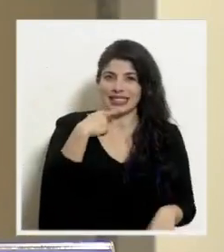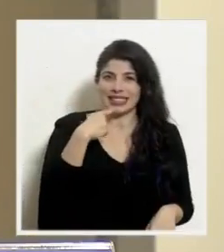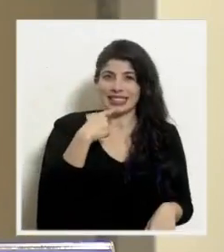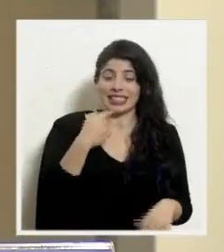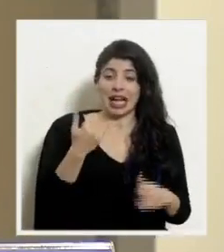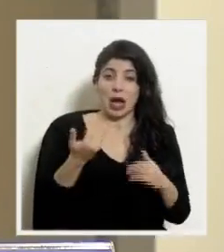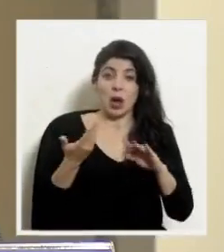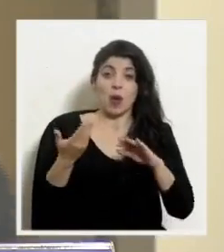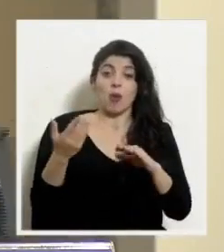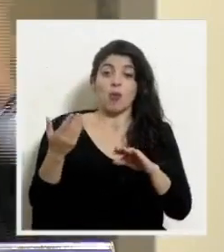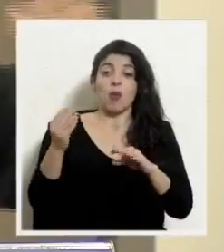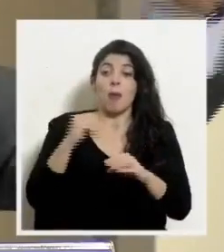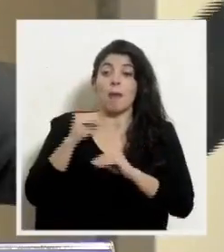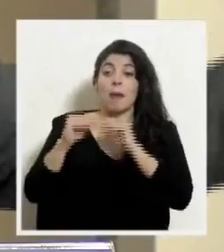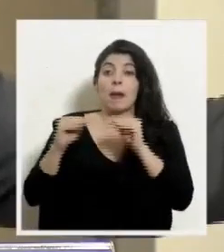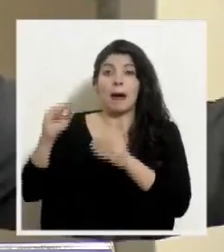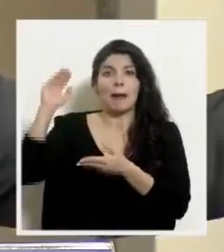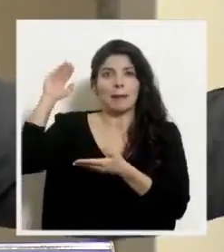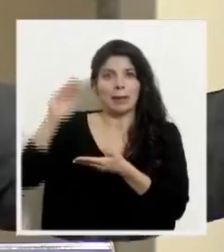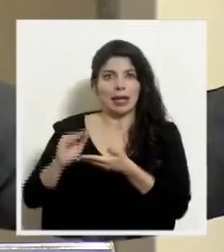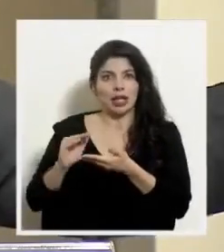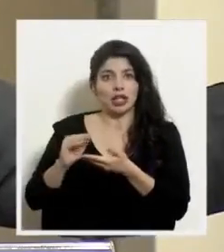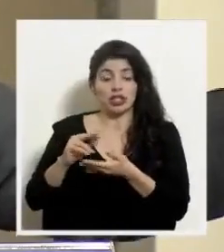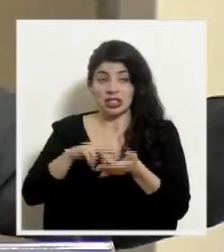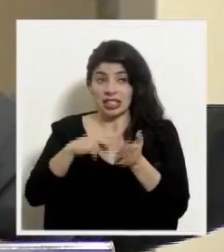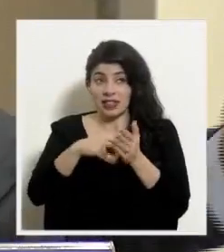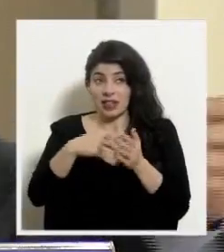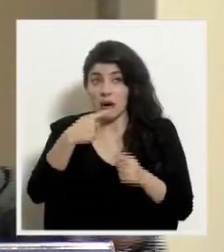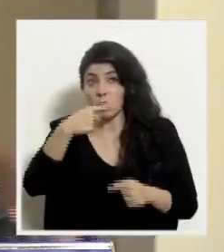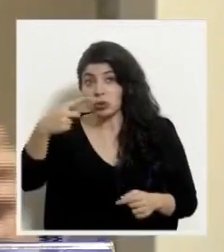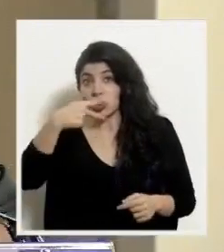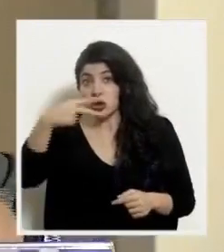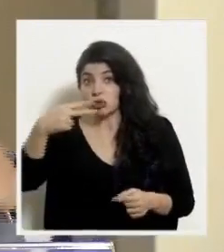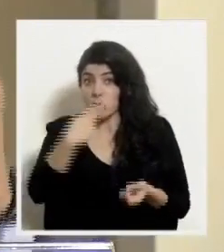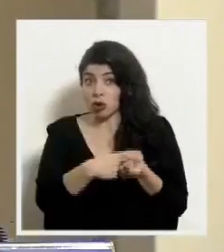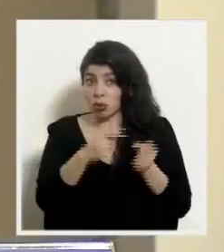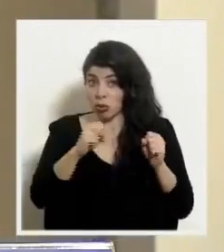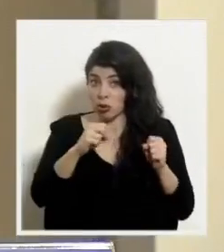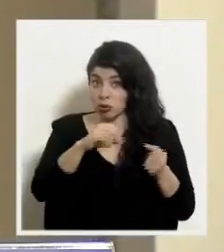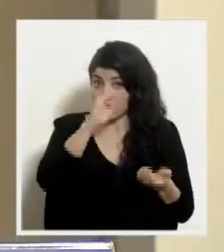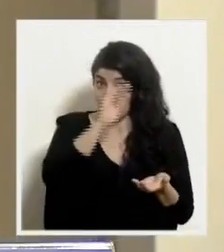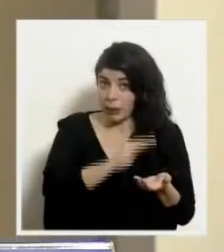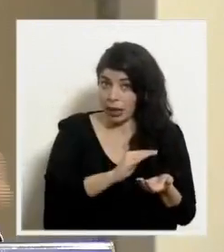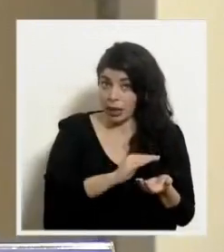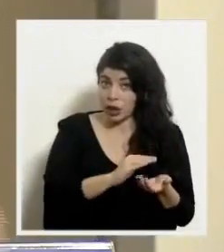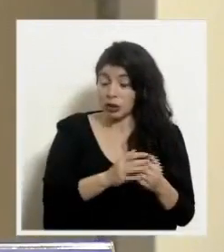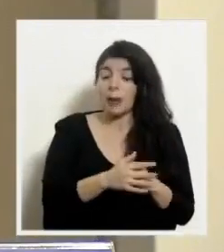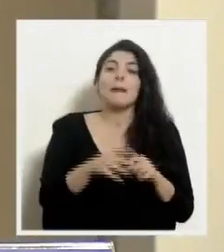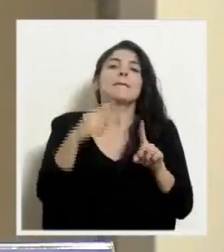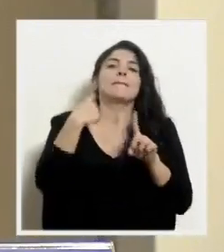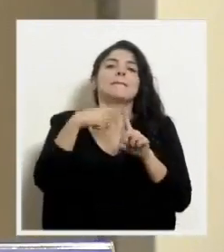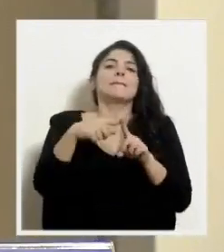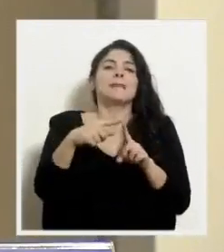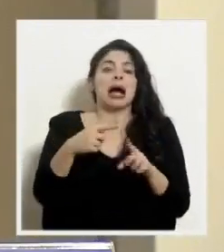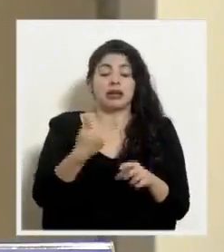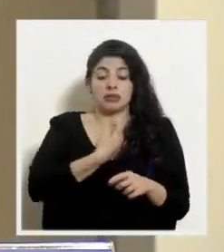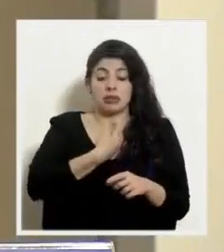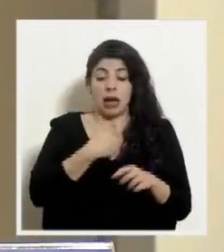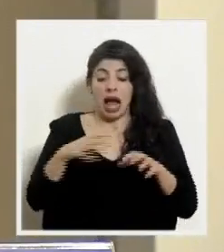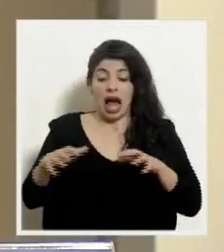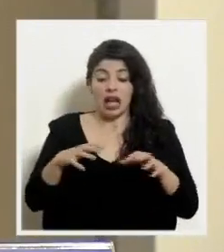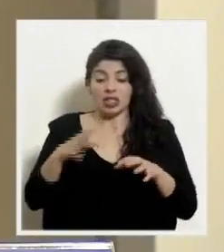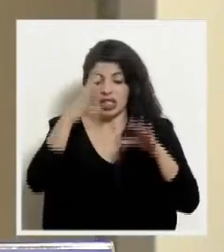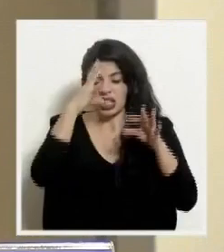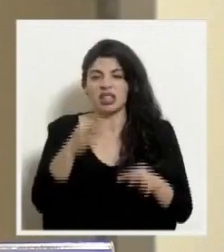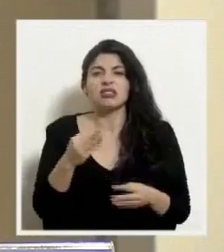la tasa de contagios, cómo se va a reflejar eso en los hospitales en las próximas semanas y decidir qué acciones inmediatas se tienen que realizar. En